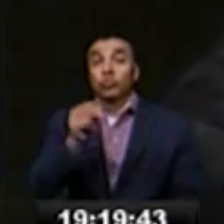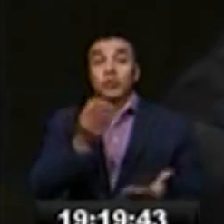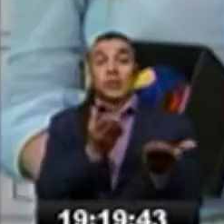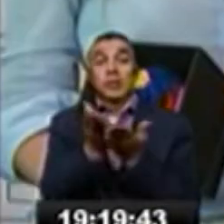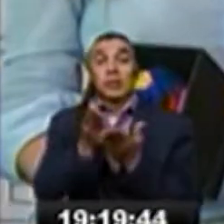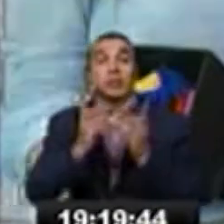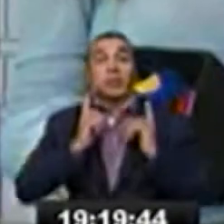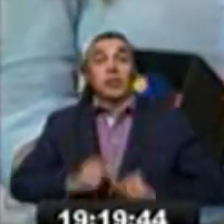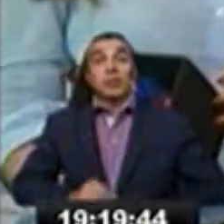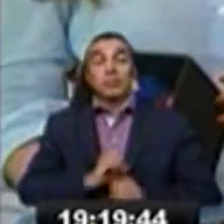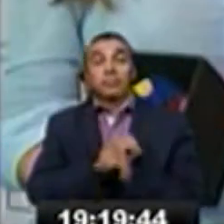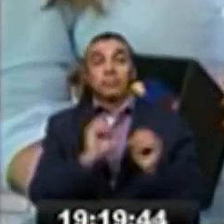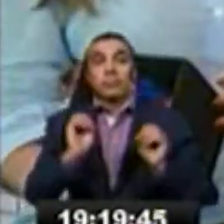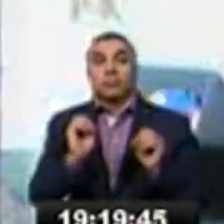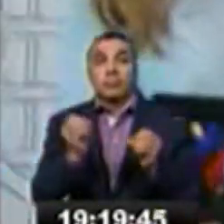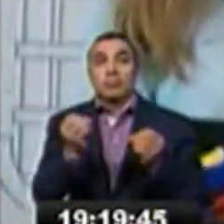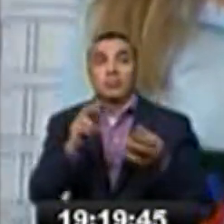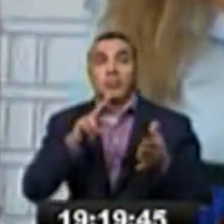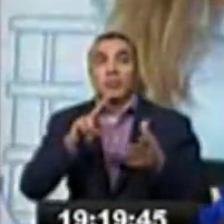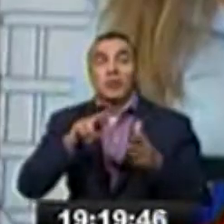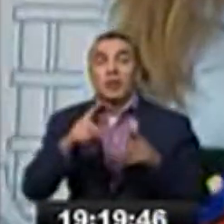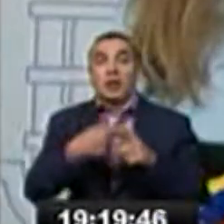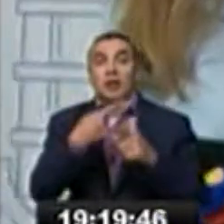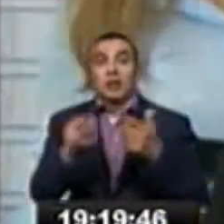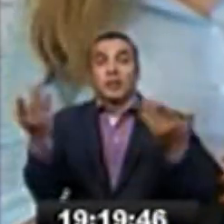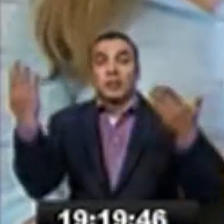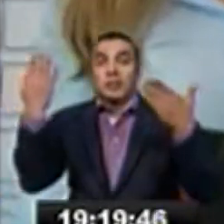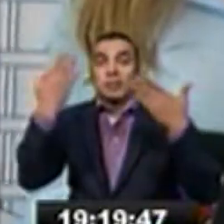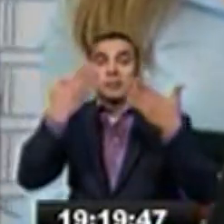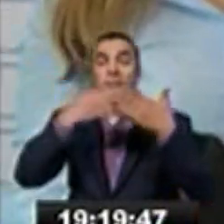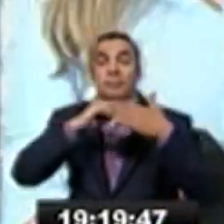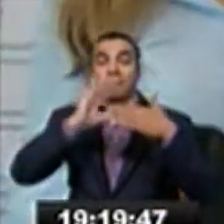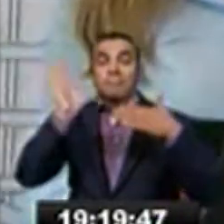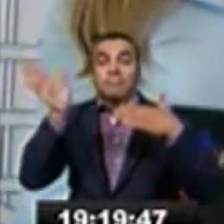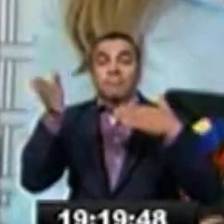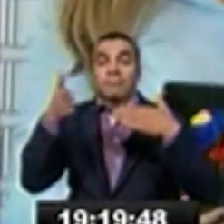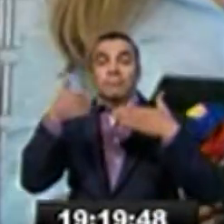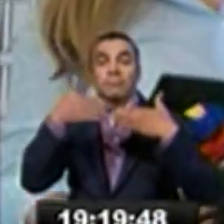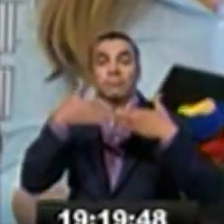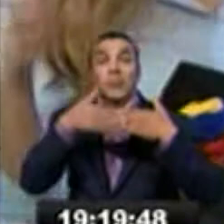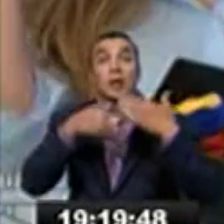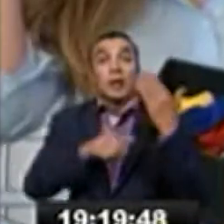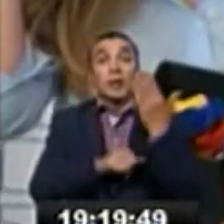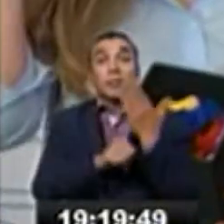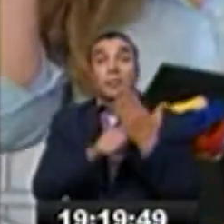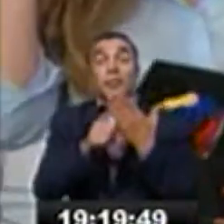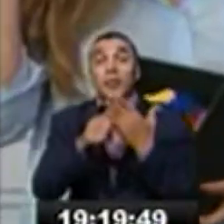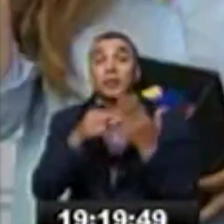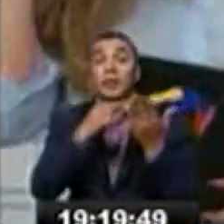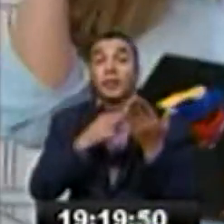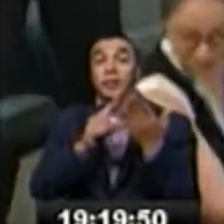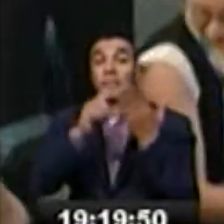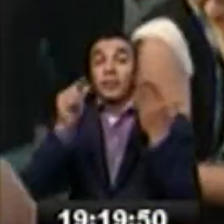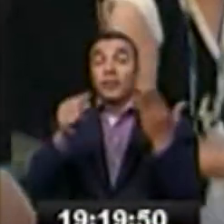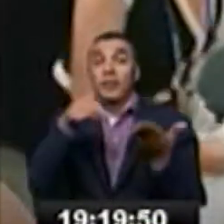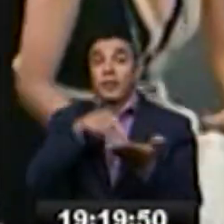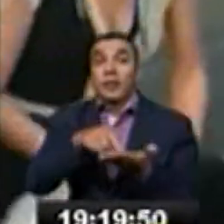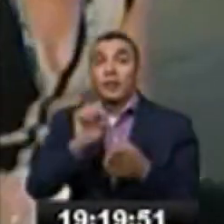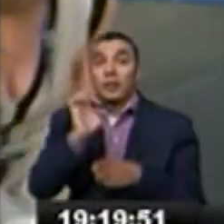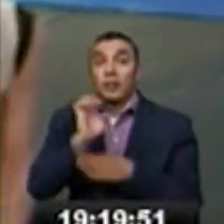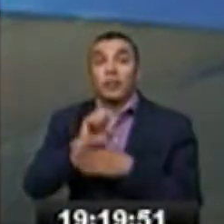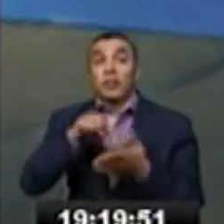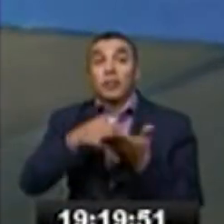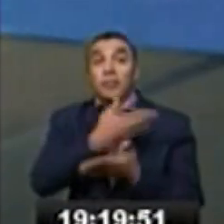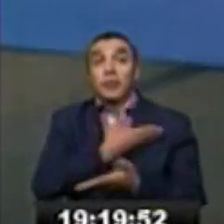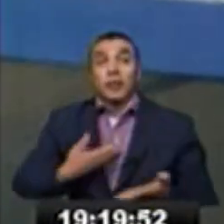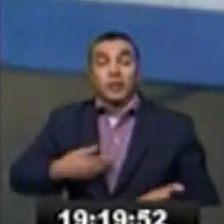de salud. Y así caía el telón de la cita. Richard Martínez, ministro de Finanzas del Ecuador y presidente de la Asamblea de Gobernadores,